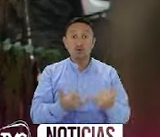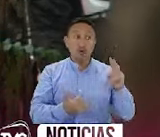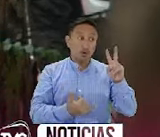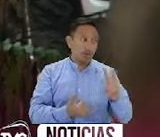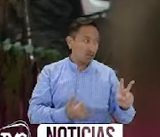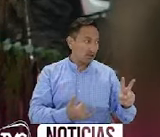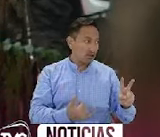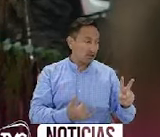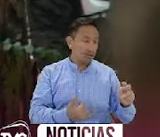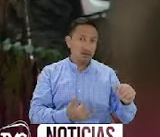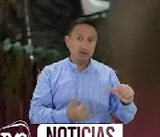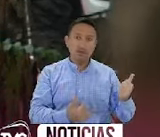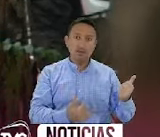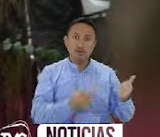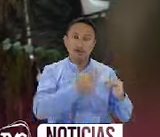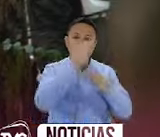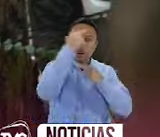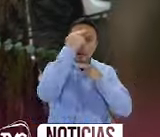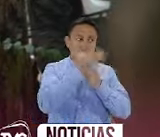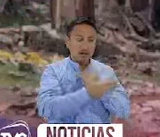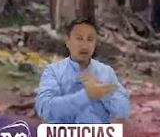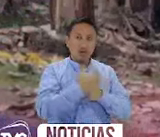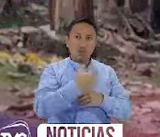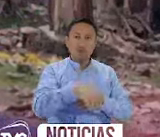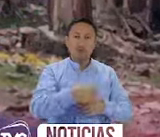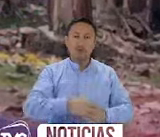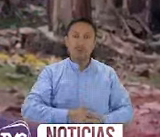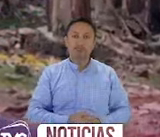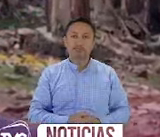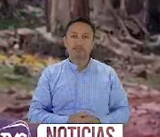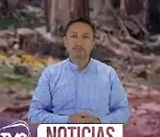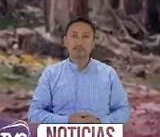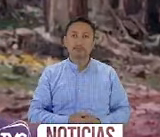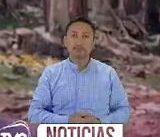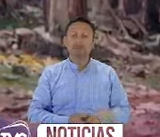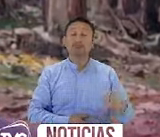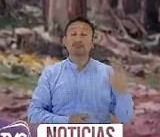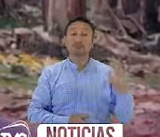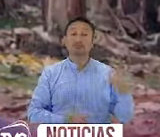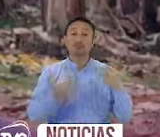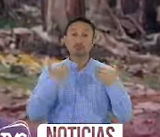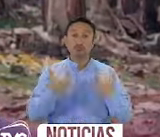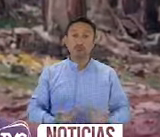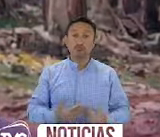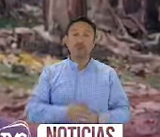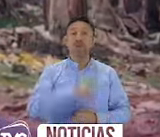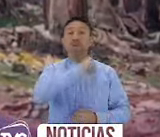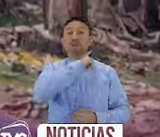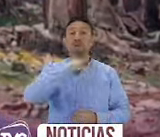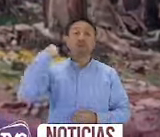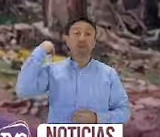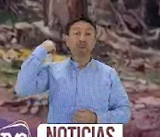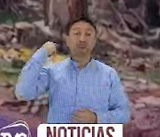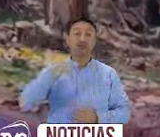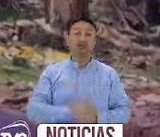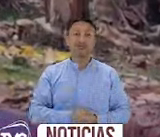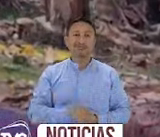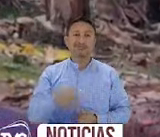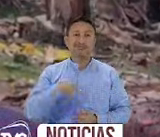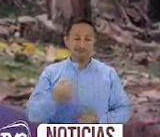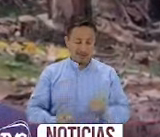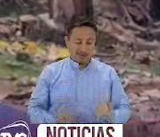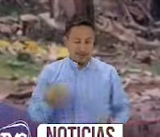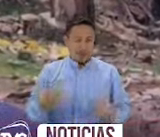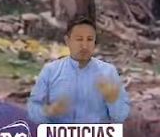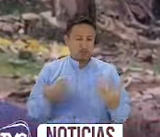noticia los llenaba de espanto. Están cuatro cuerpos decapitados, y calcinados. Tienen